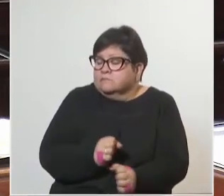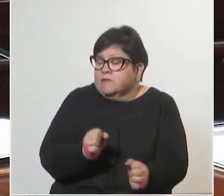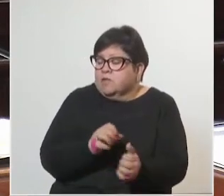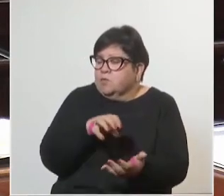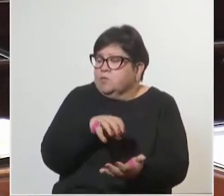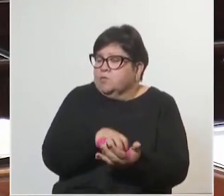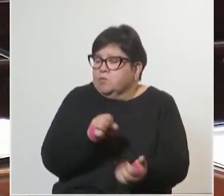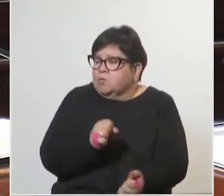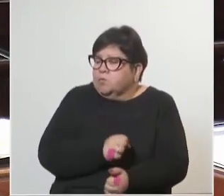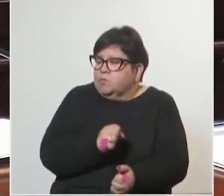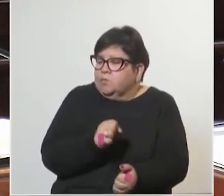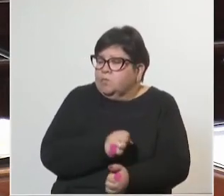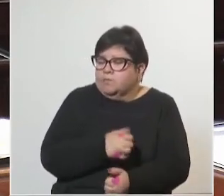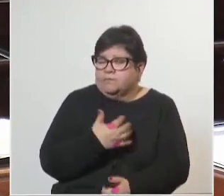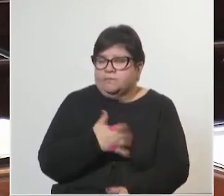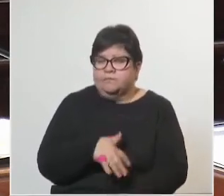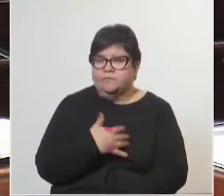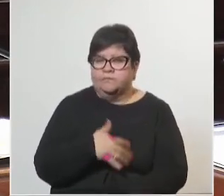infundían temor.